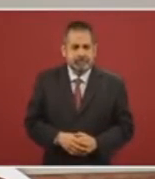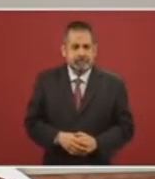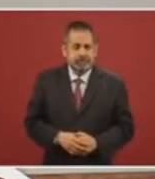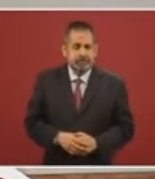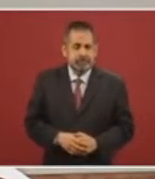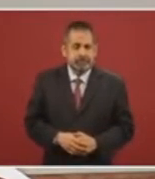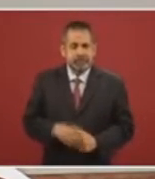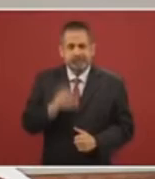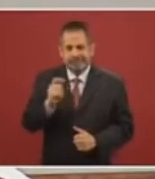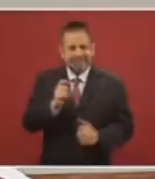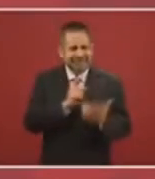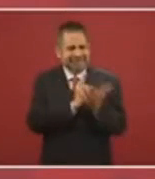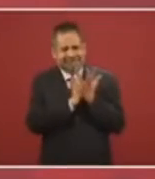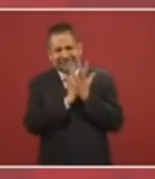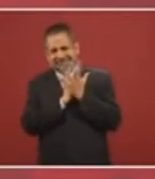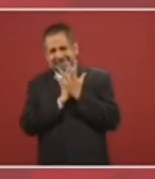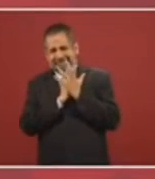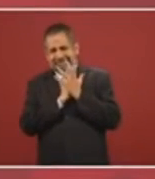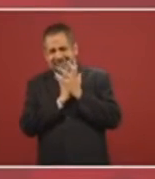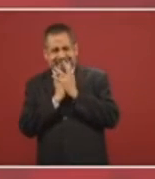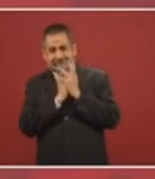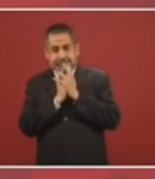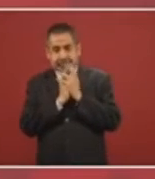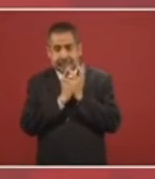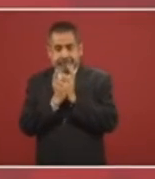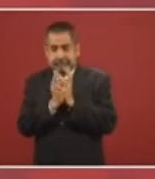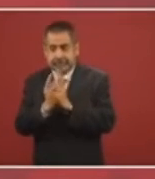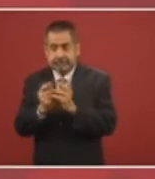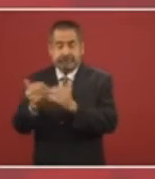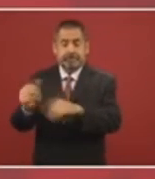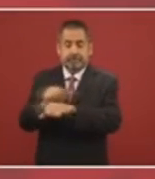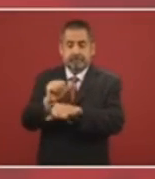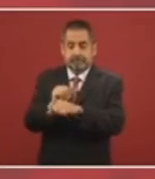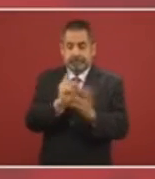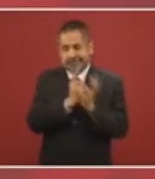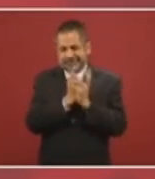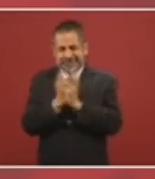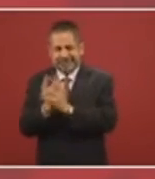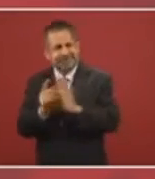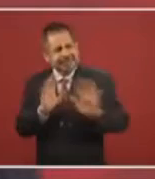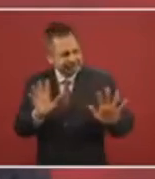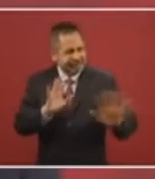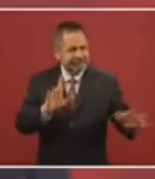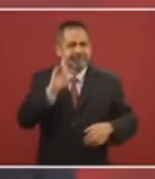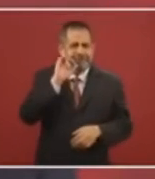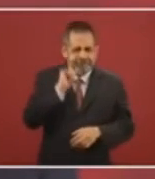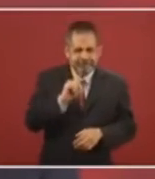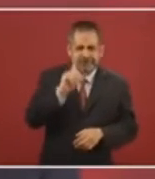Hasta atropellantes, hasta el carro. Les dije, mañana en la